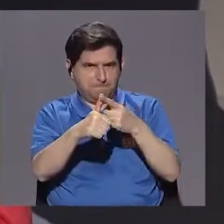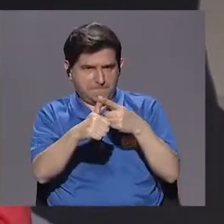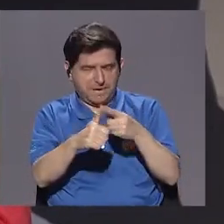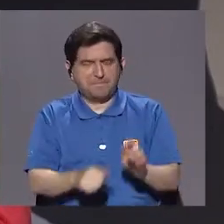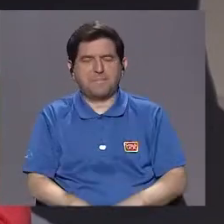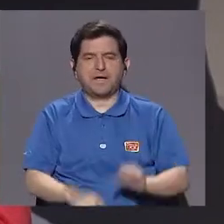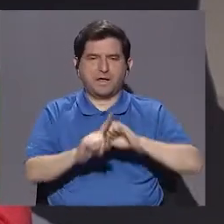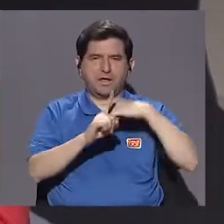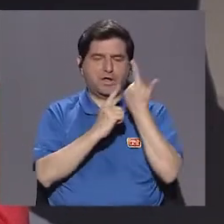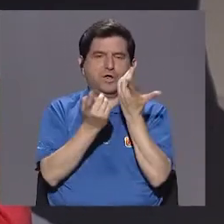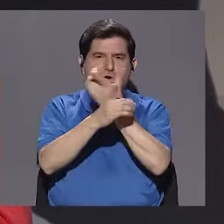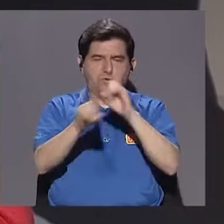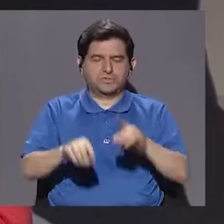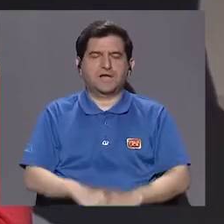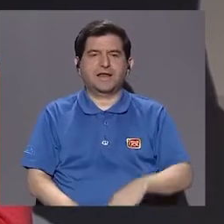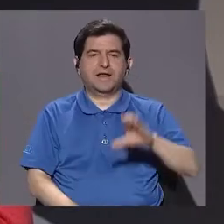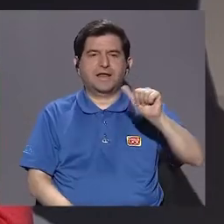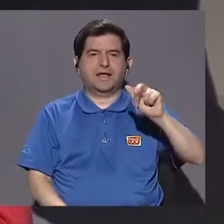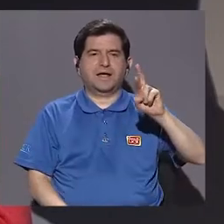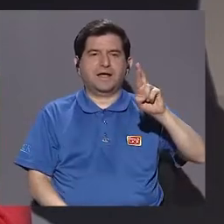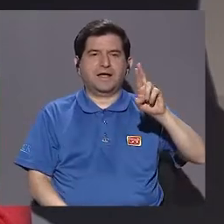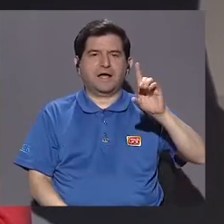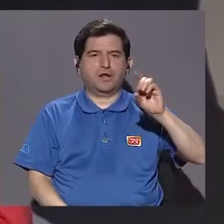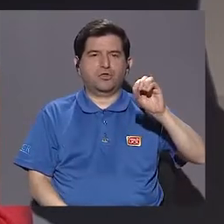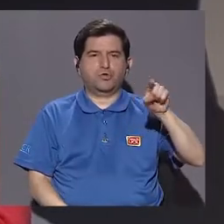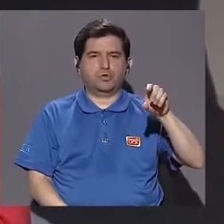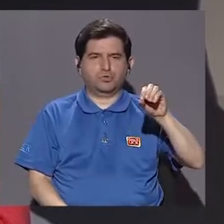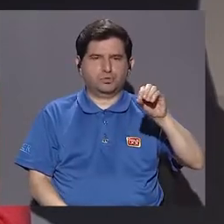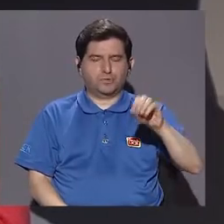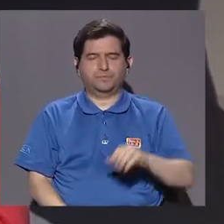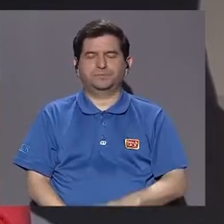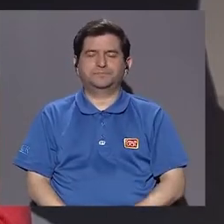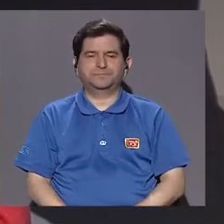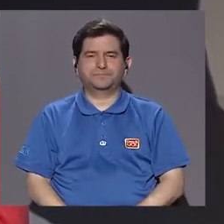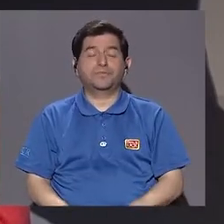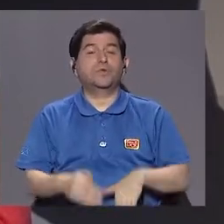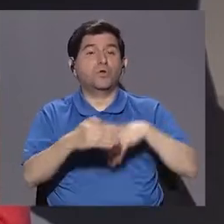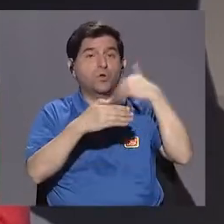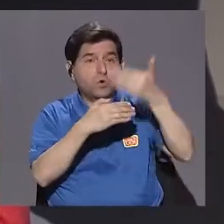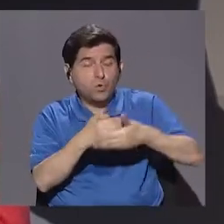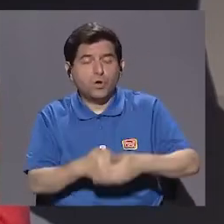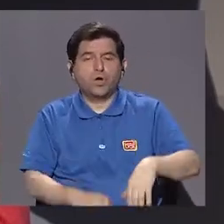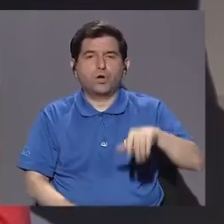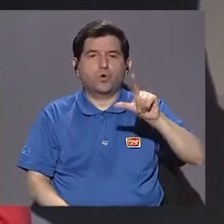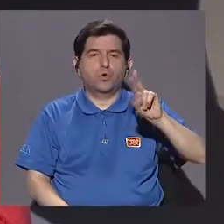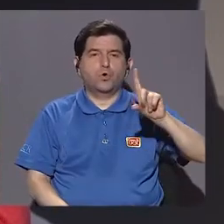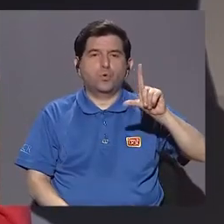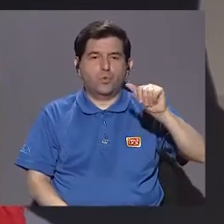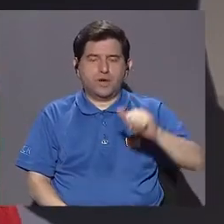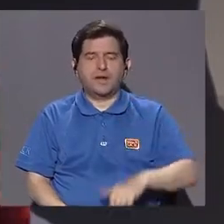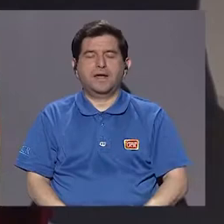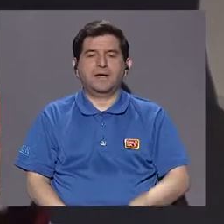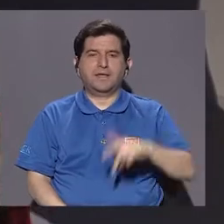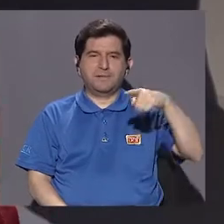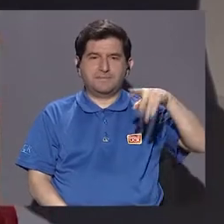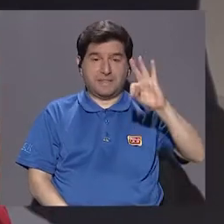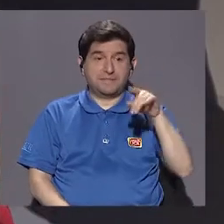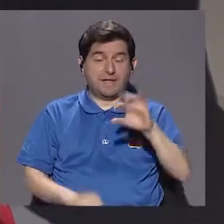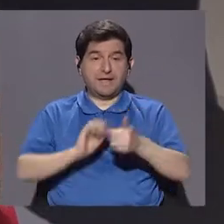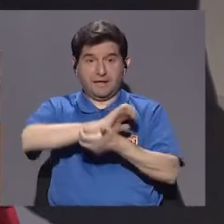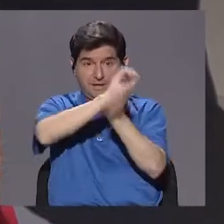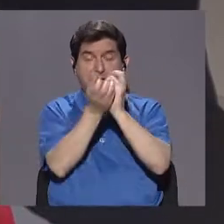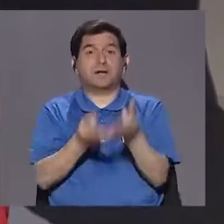de los socialdemócratas con cardoso claro henrique cardoso luego con lula y el partido los sabores que se fue un vida